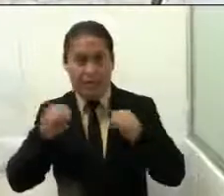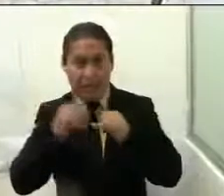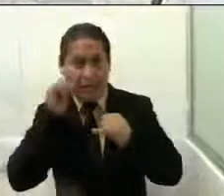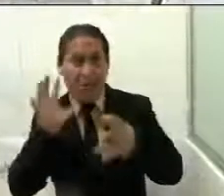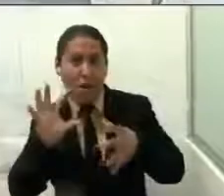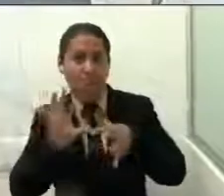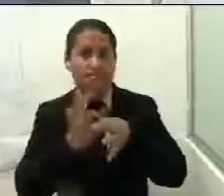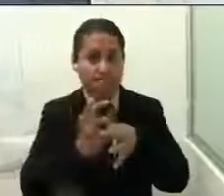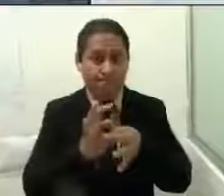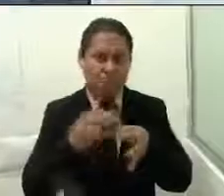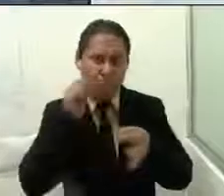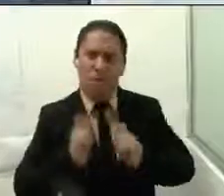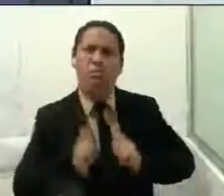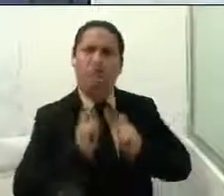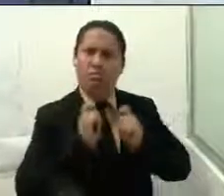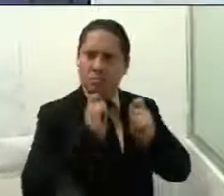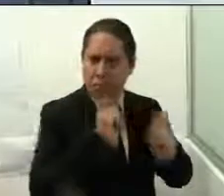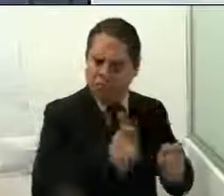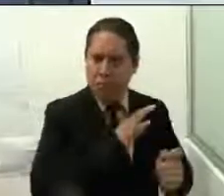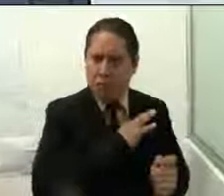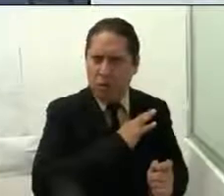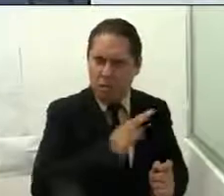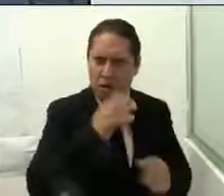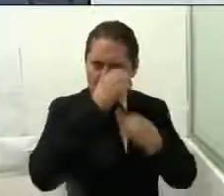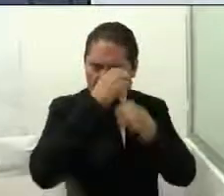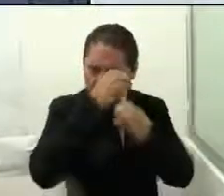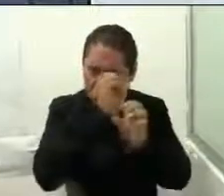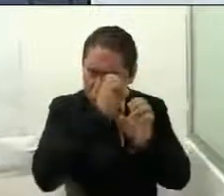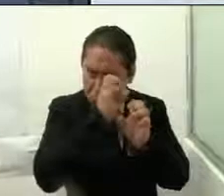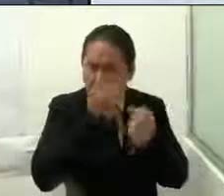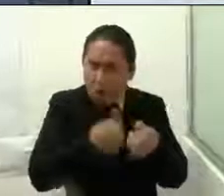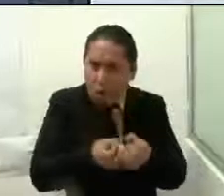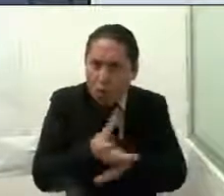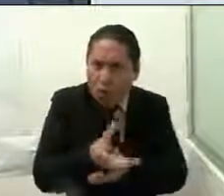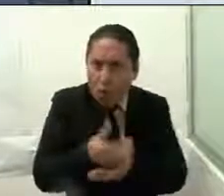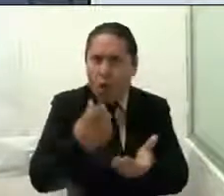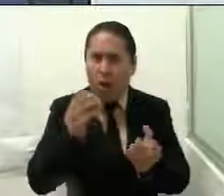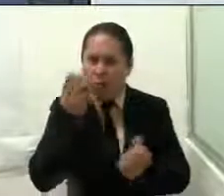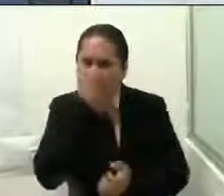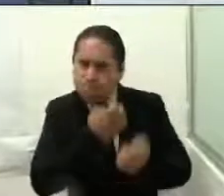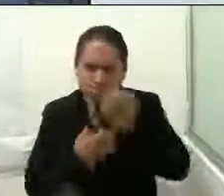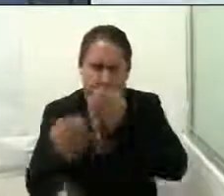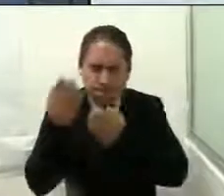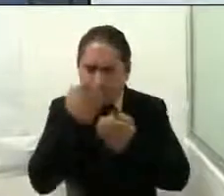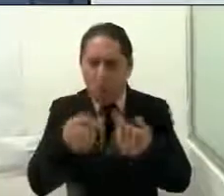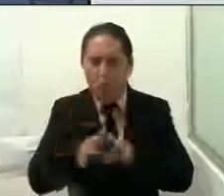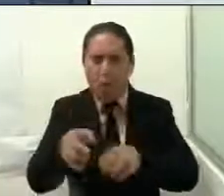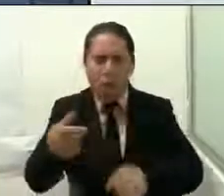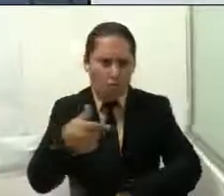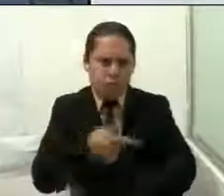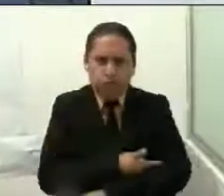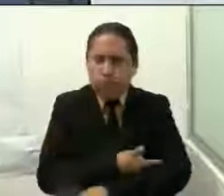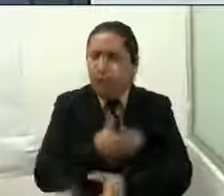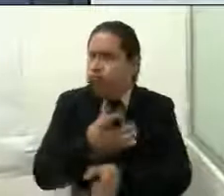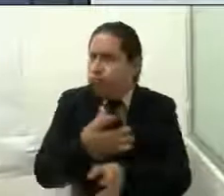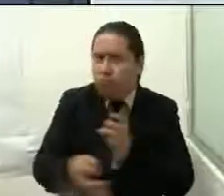ofrecer la fertilización in vitro y análisis de biología molecular para las pruebas